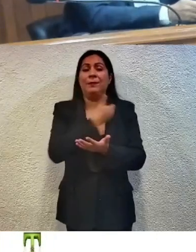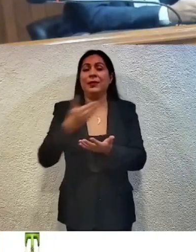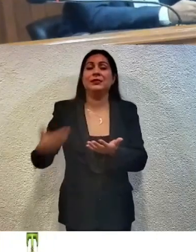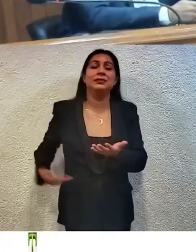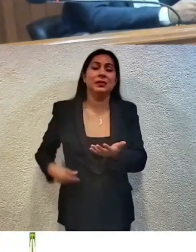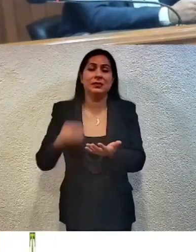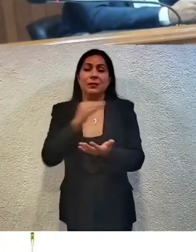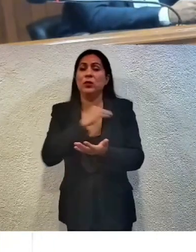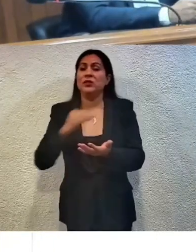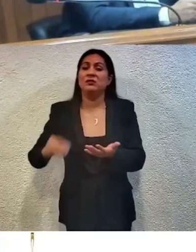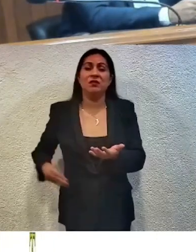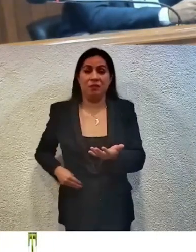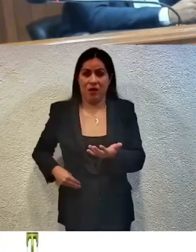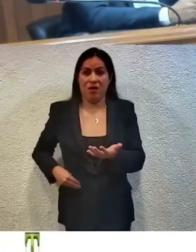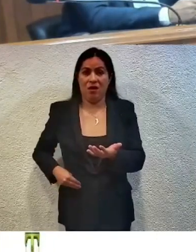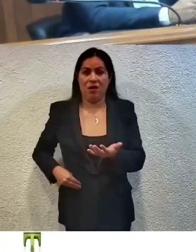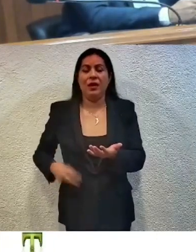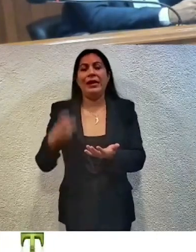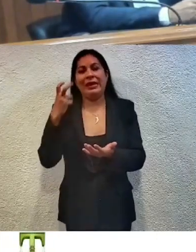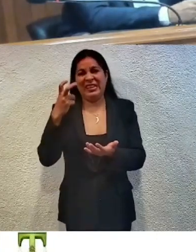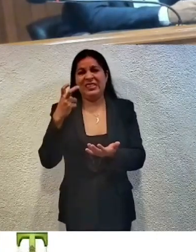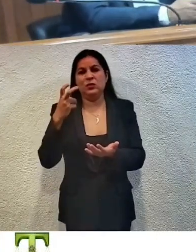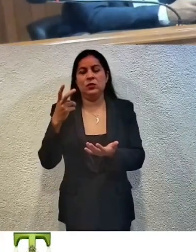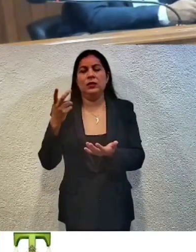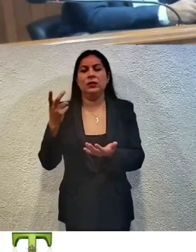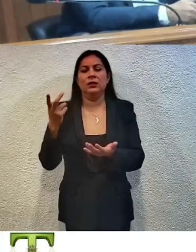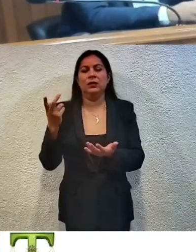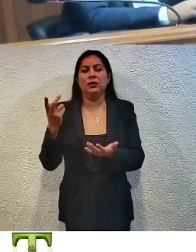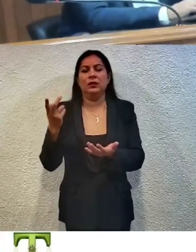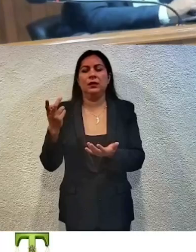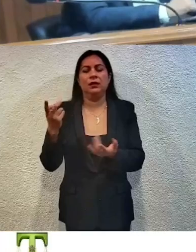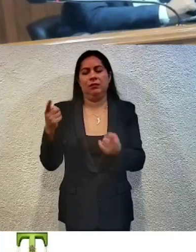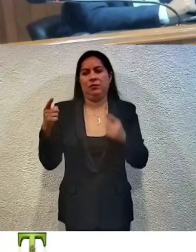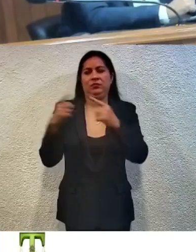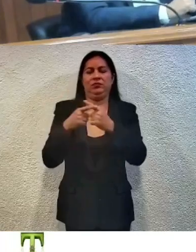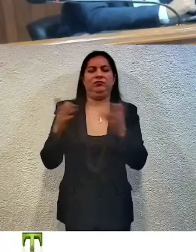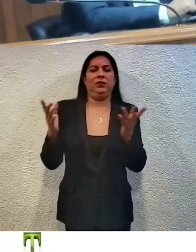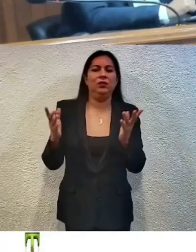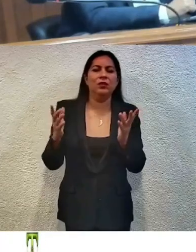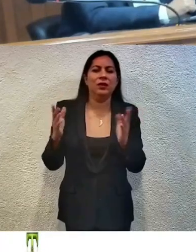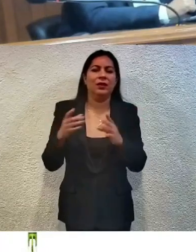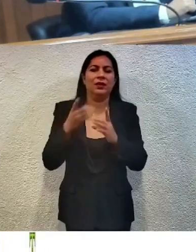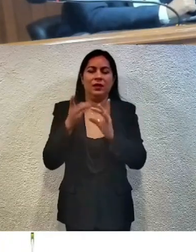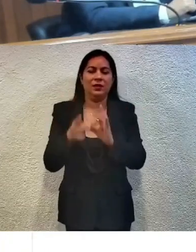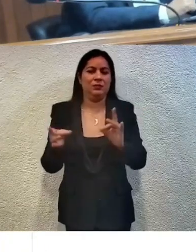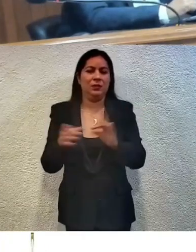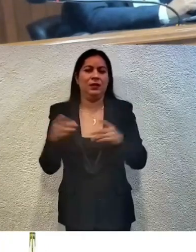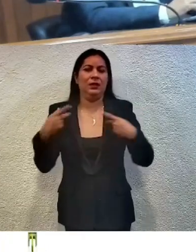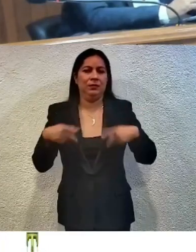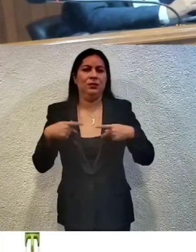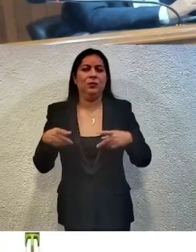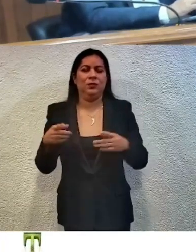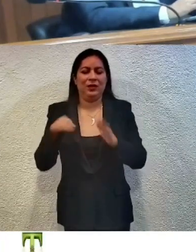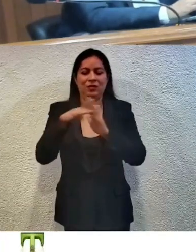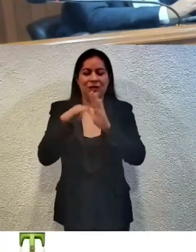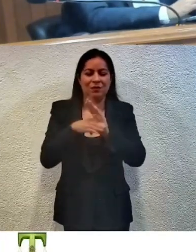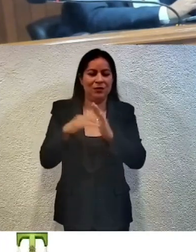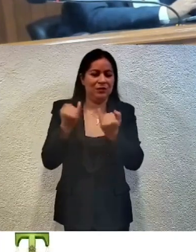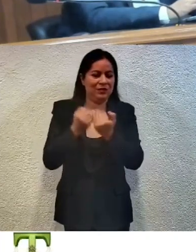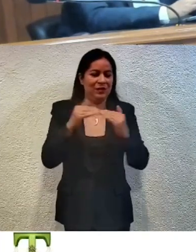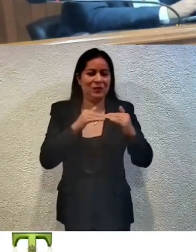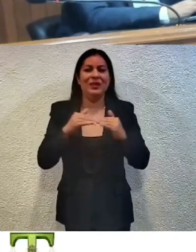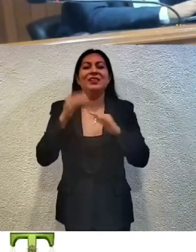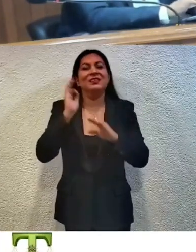municipal. Es esto en que radica lo infundado del agravio. Lo anterior porque los lineamientos de paridad se aprobaron